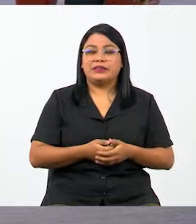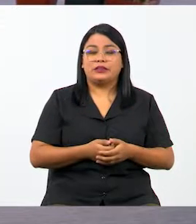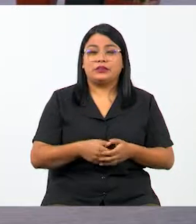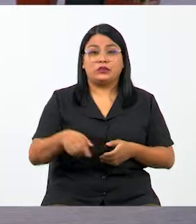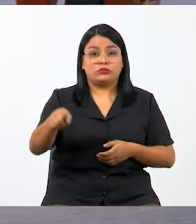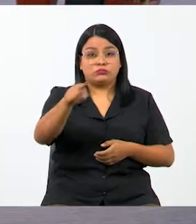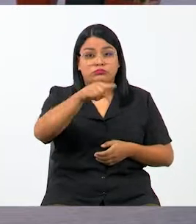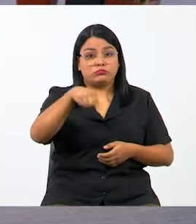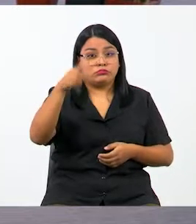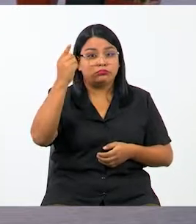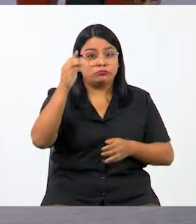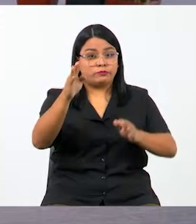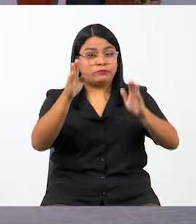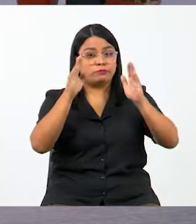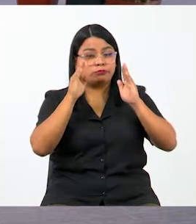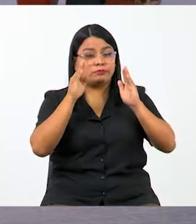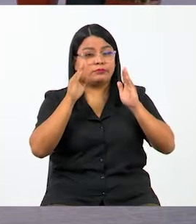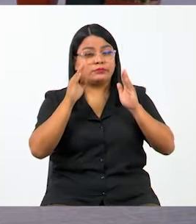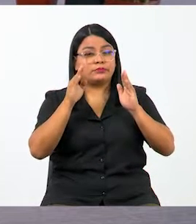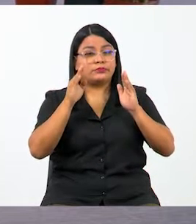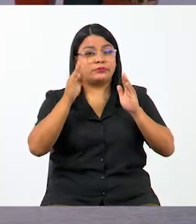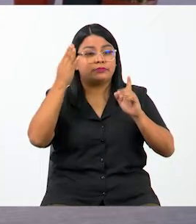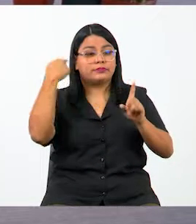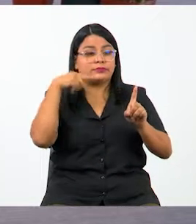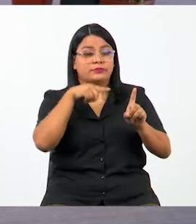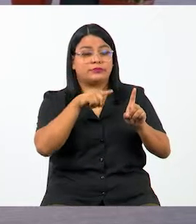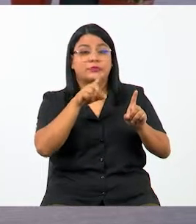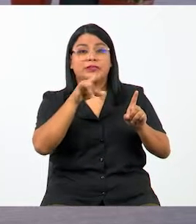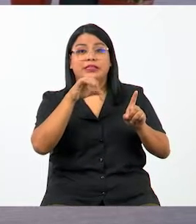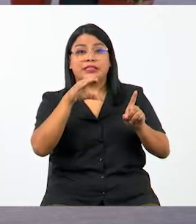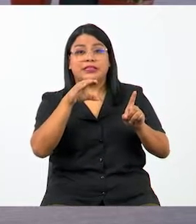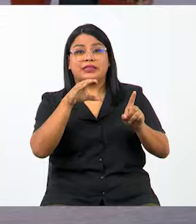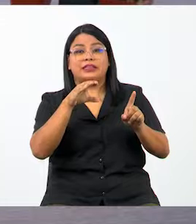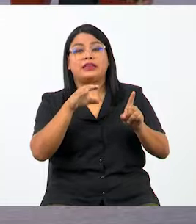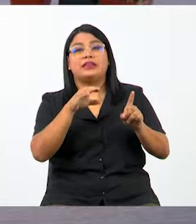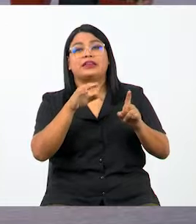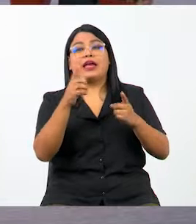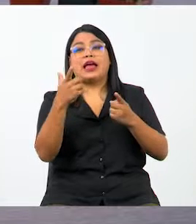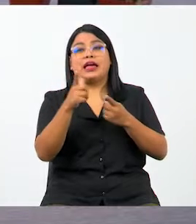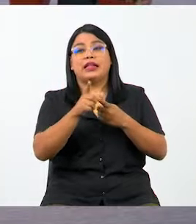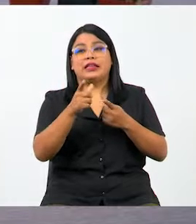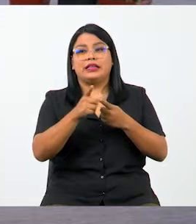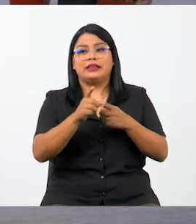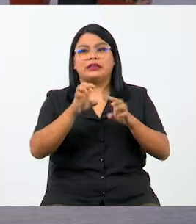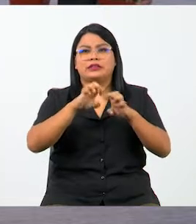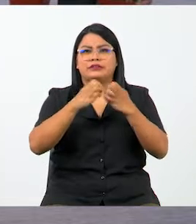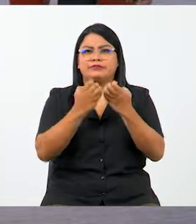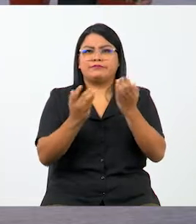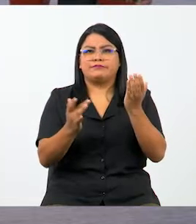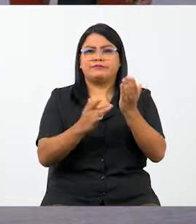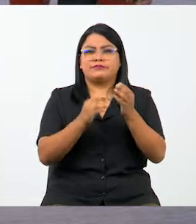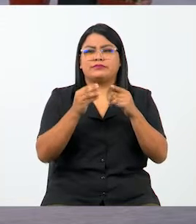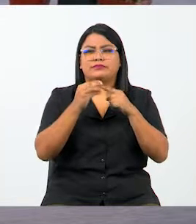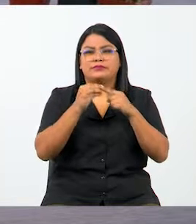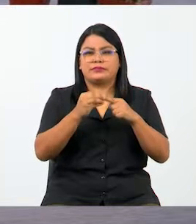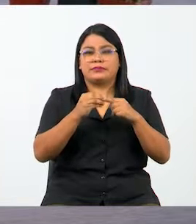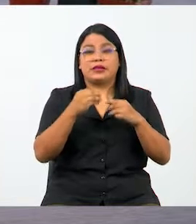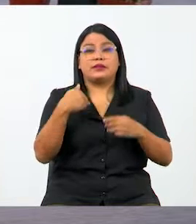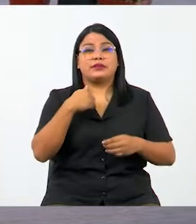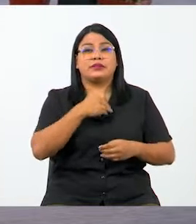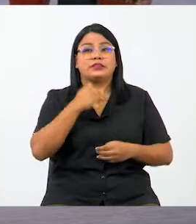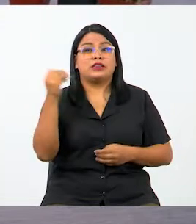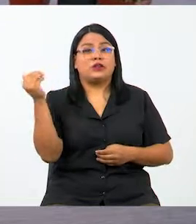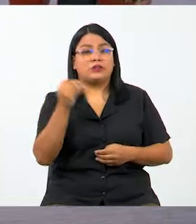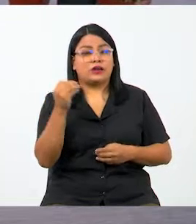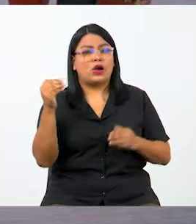y las docentes que nos ven, Esmeralda es licenciada en Letras y actualmente forma parte del equipo técnico especialista del Ministerio de